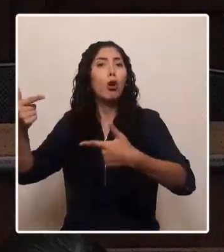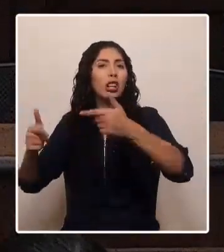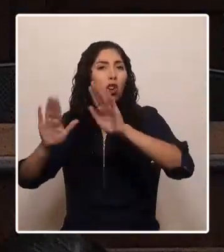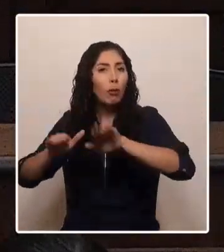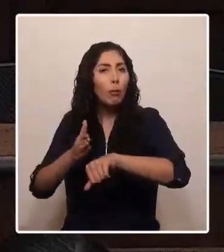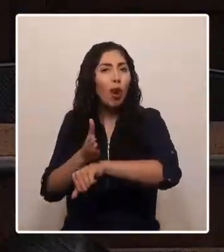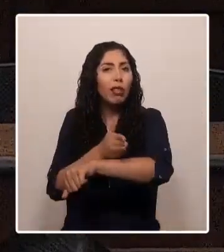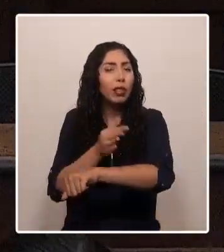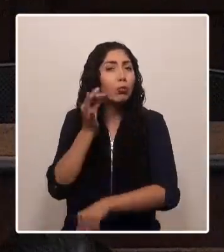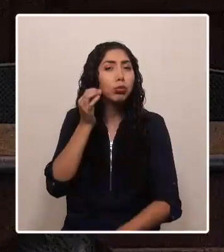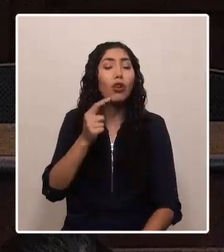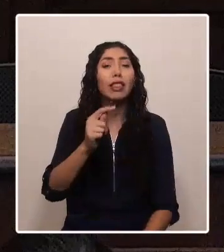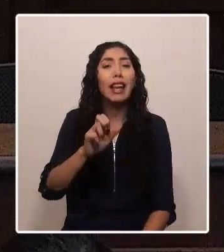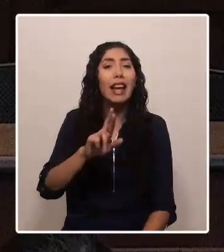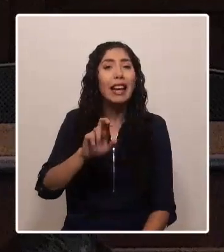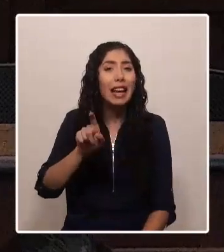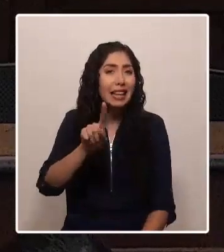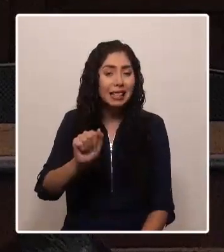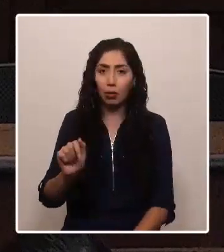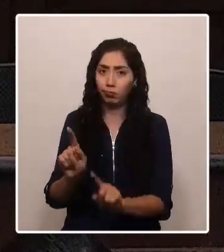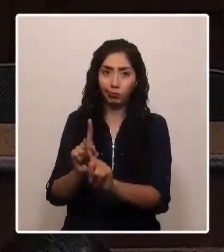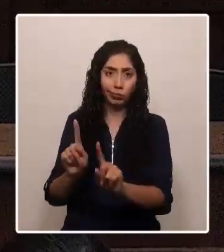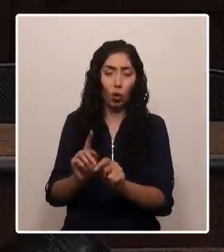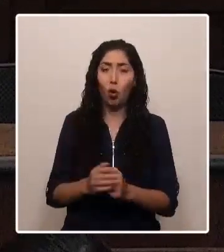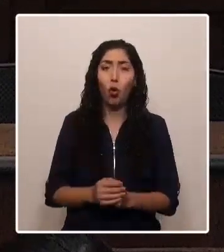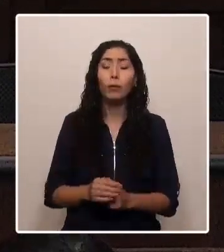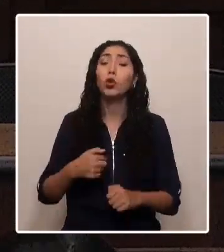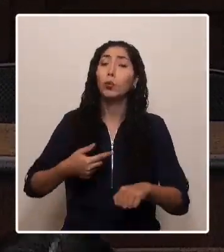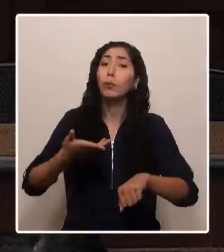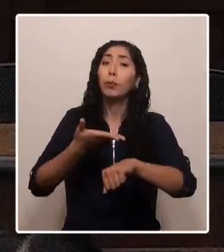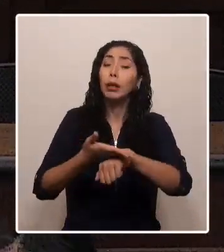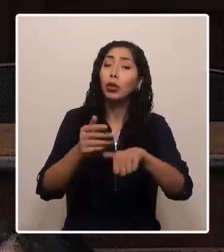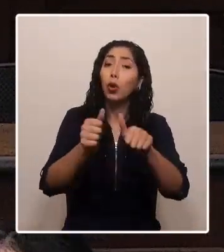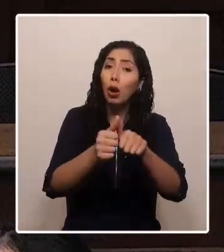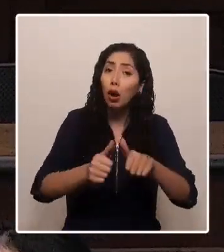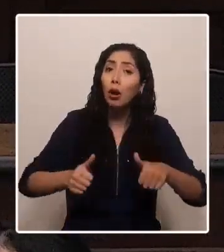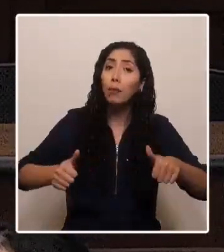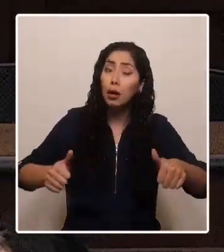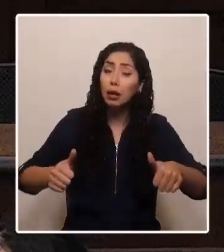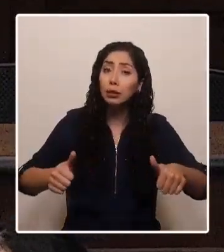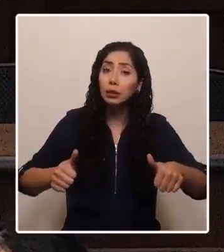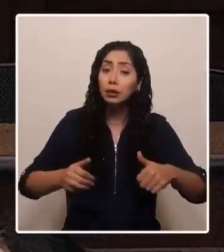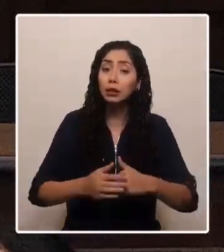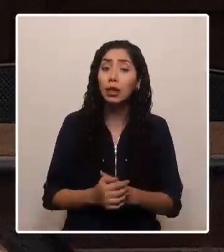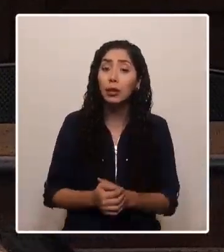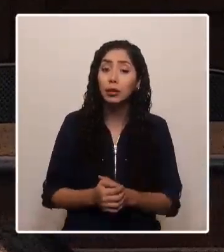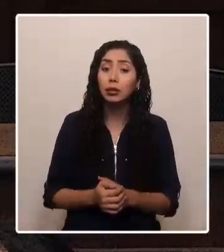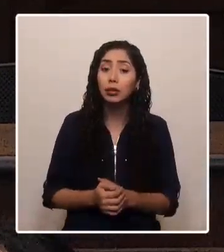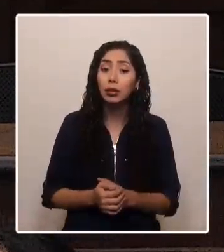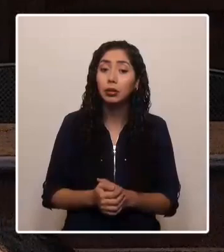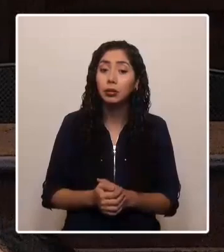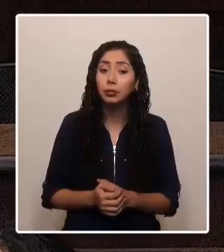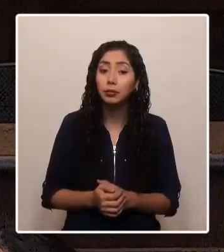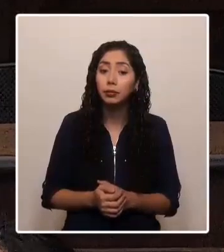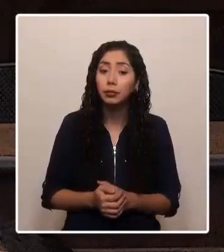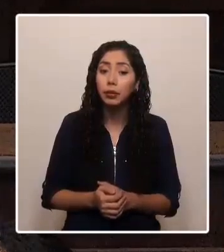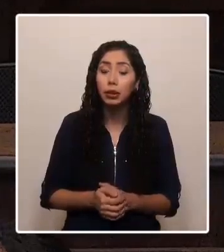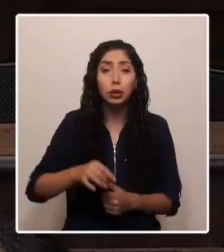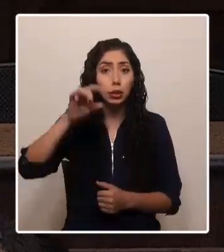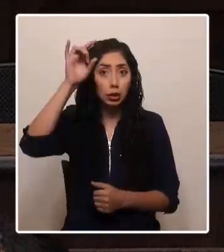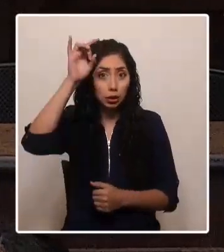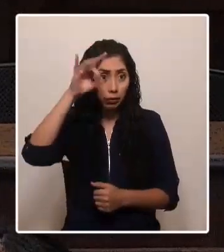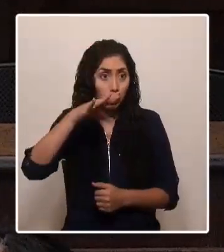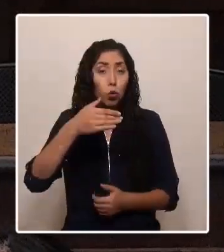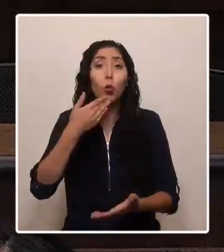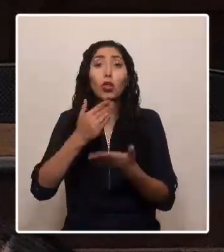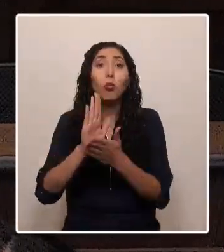Teresa Marinovich. Por su intermedio solicito a la mesa, en el caso de que se hagan observaciones a la cuenta que no tengan objeto de